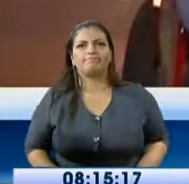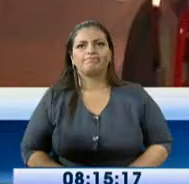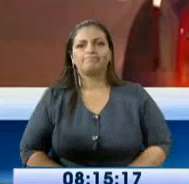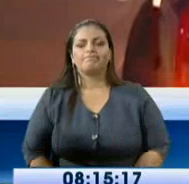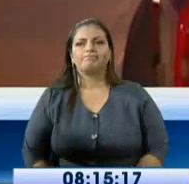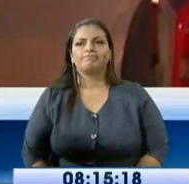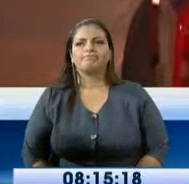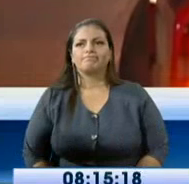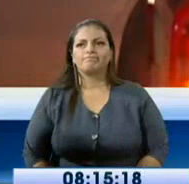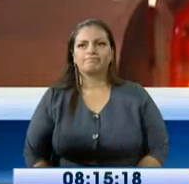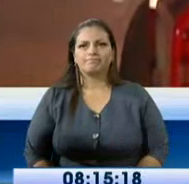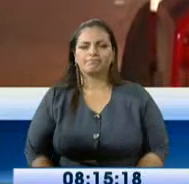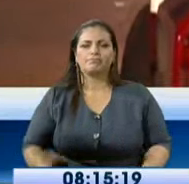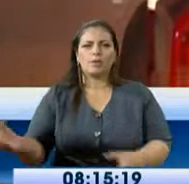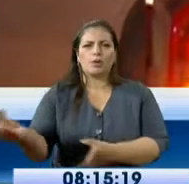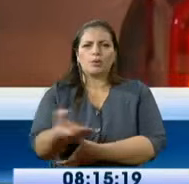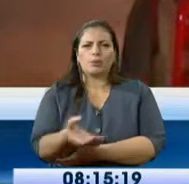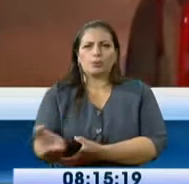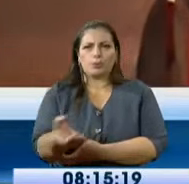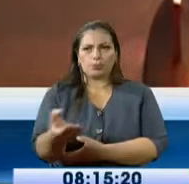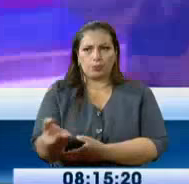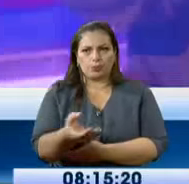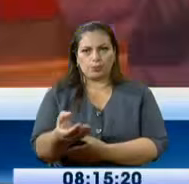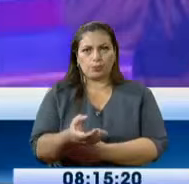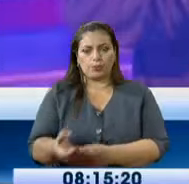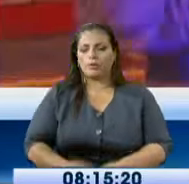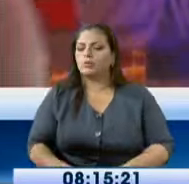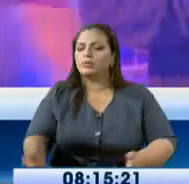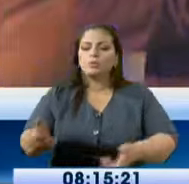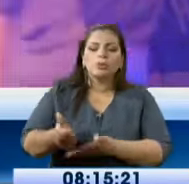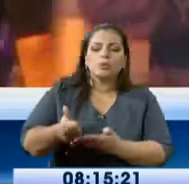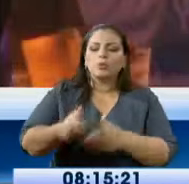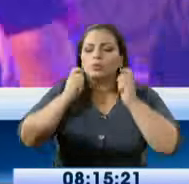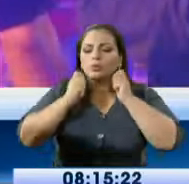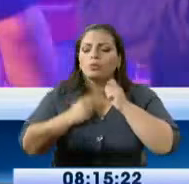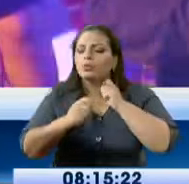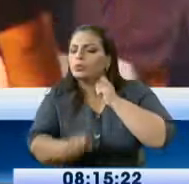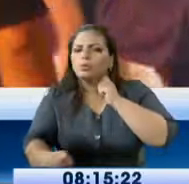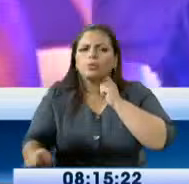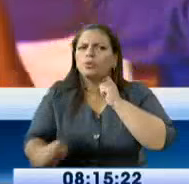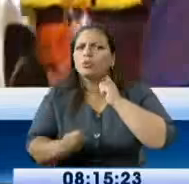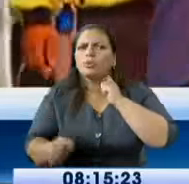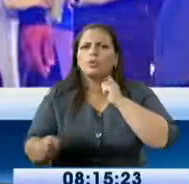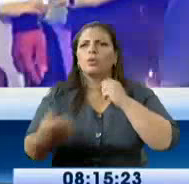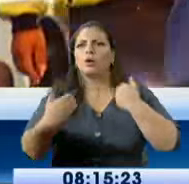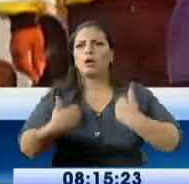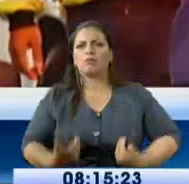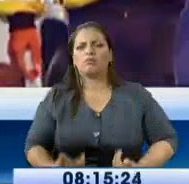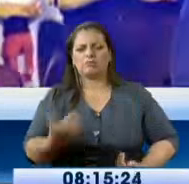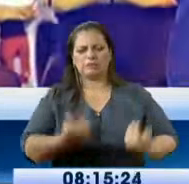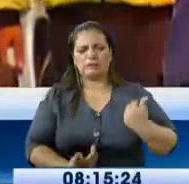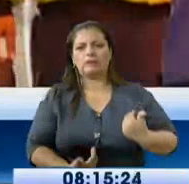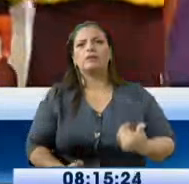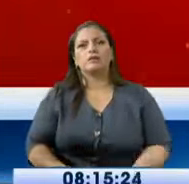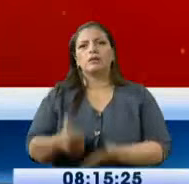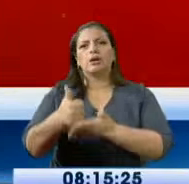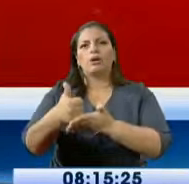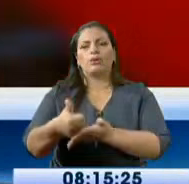Paramédicos del cuerpo de bomberos atendieron al herido, mientras que personal de la ATM tomó procedimiento en el